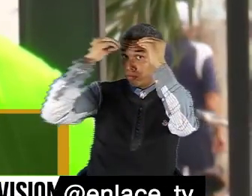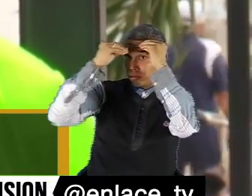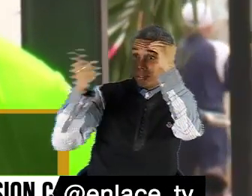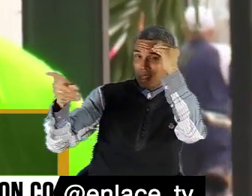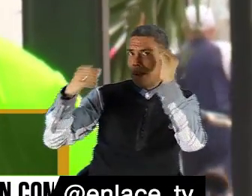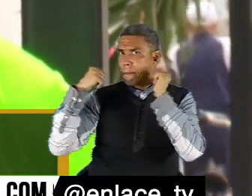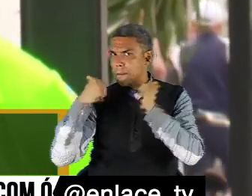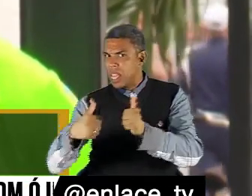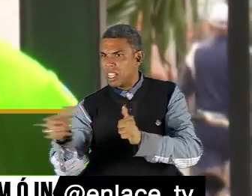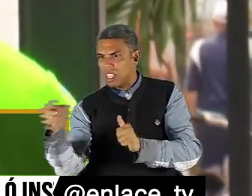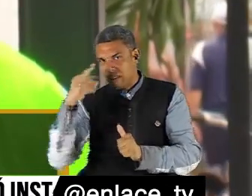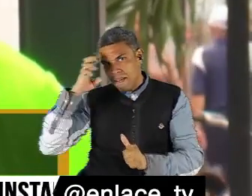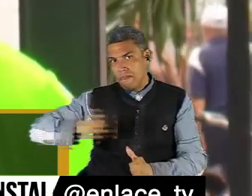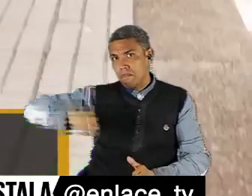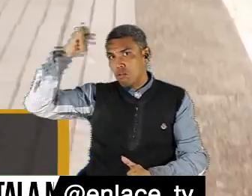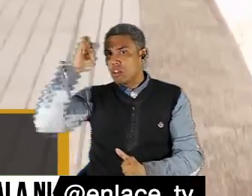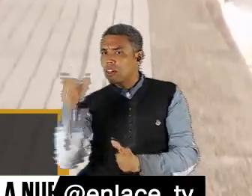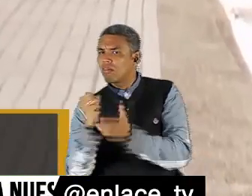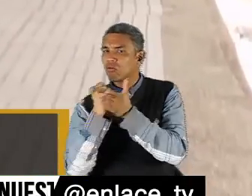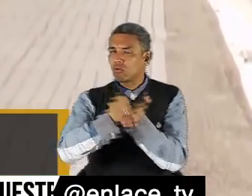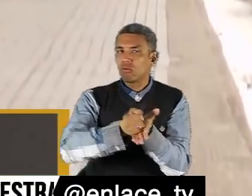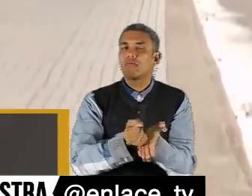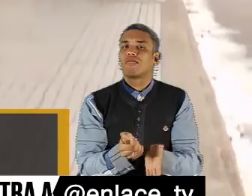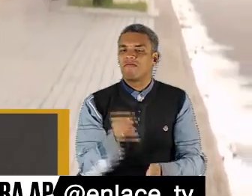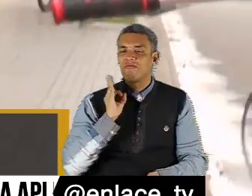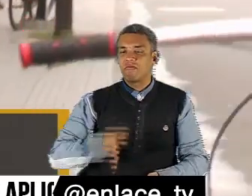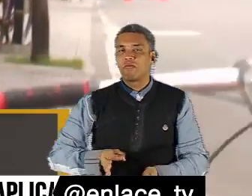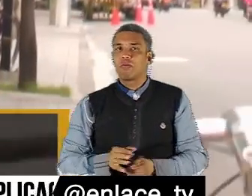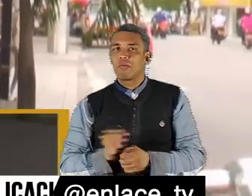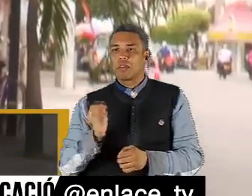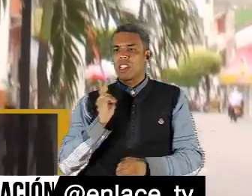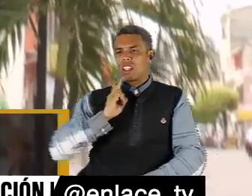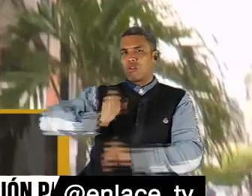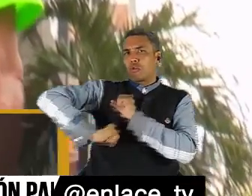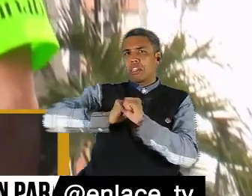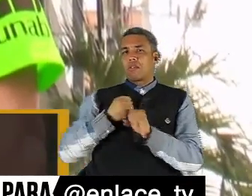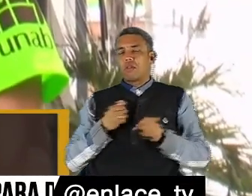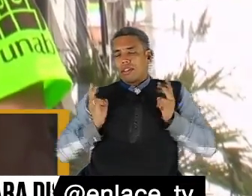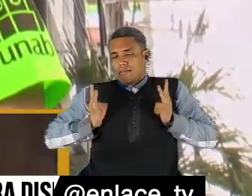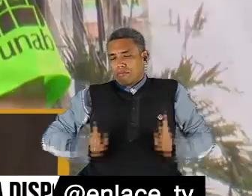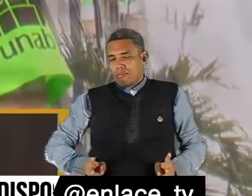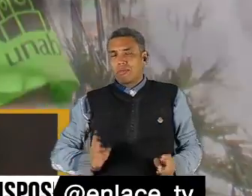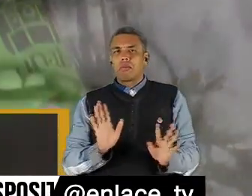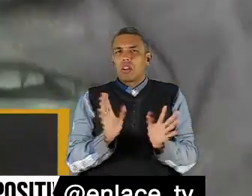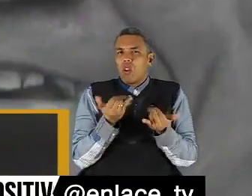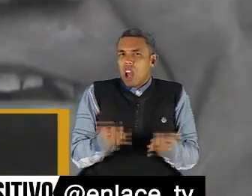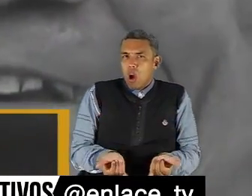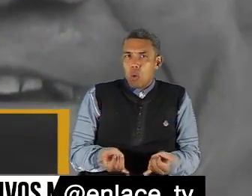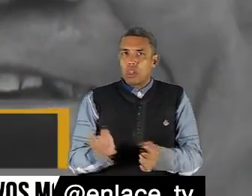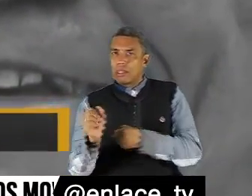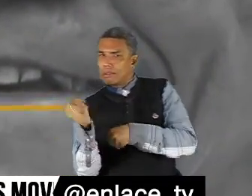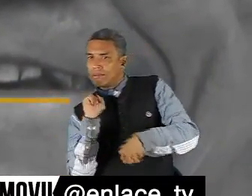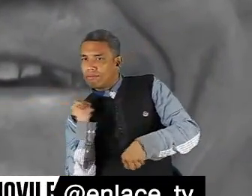bien preparado porque quieren ser alguien en la vida. Desde hace 2 años no practica el fútbol, pero sigue en los deportes ahora como